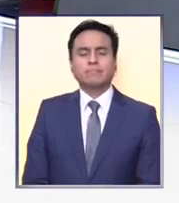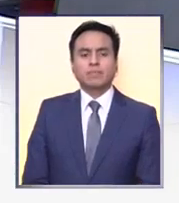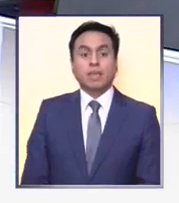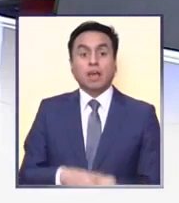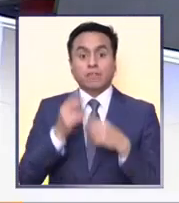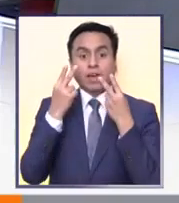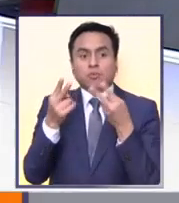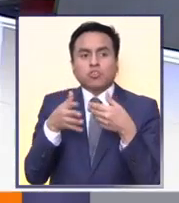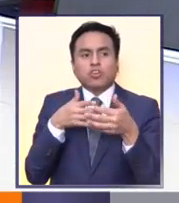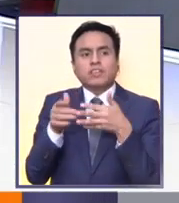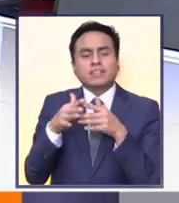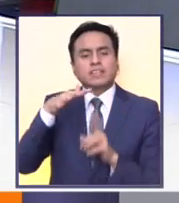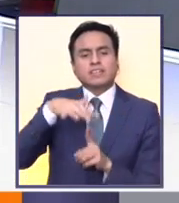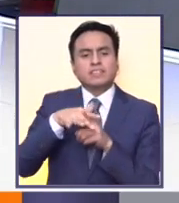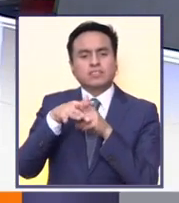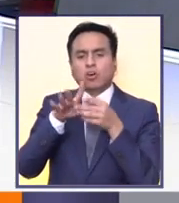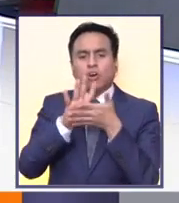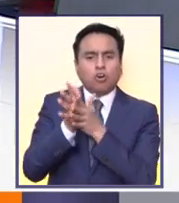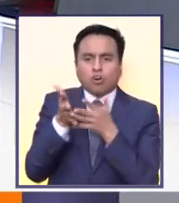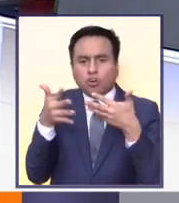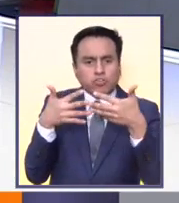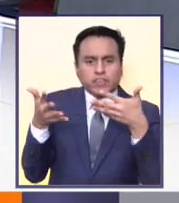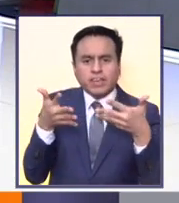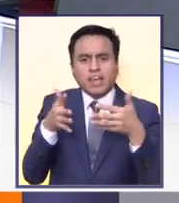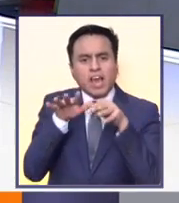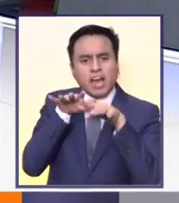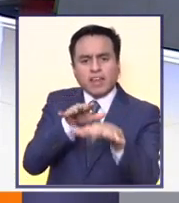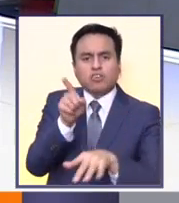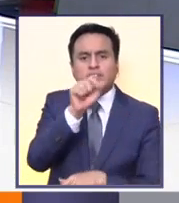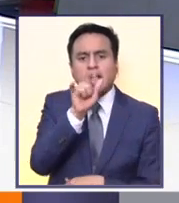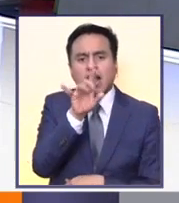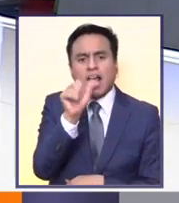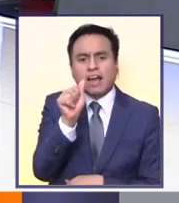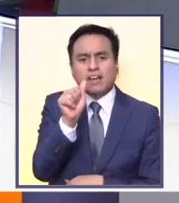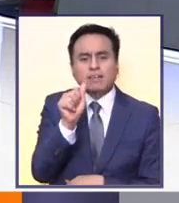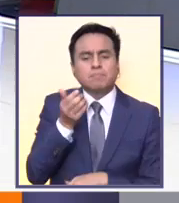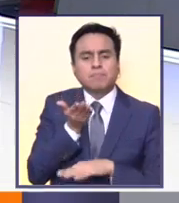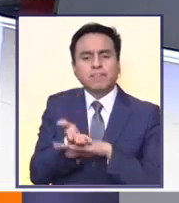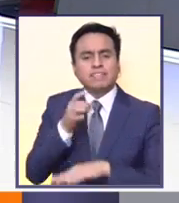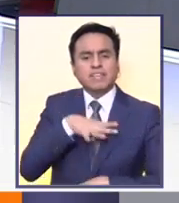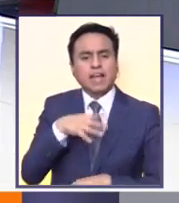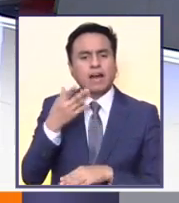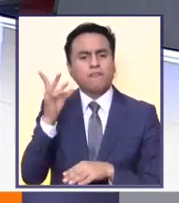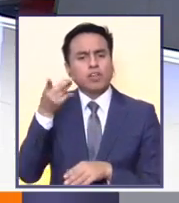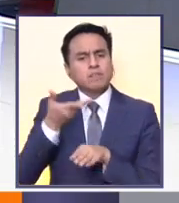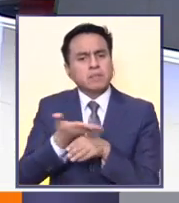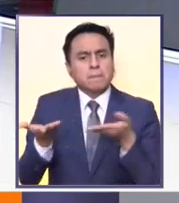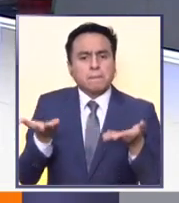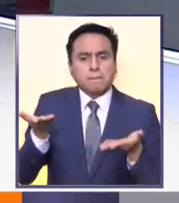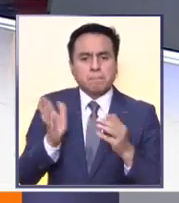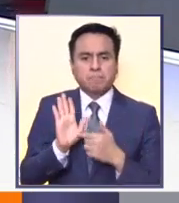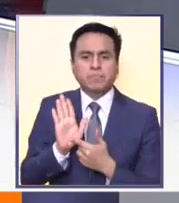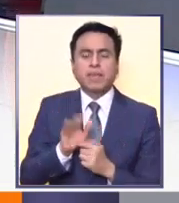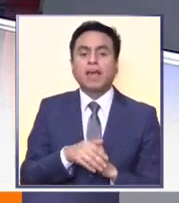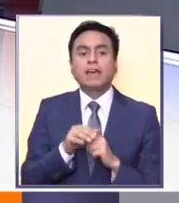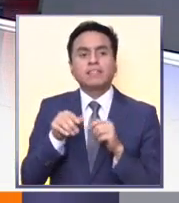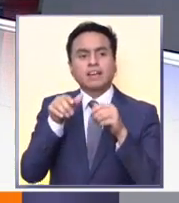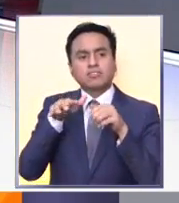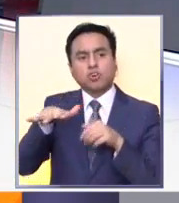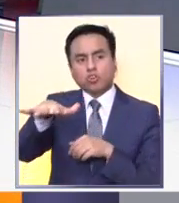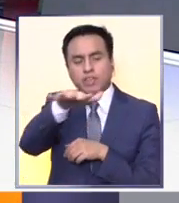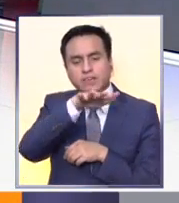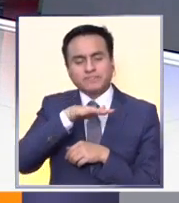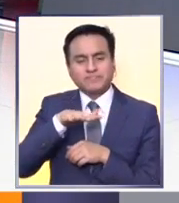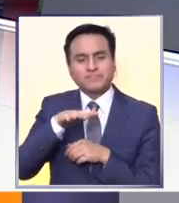Veamos dónde se origina todo esto, dónde queda el río Silala y qué es lo que piden Chile y Bolivia. En esta zona de la